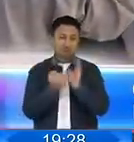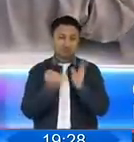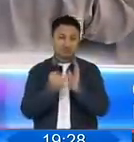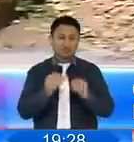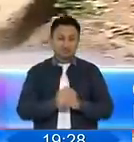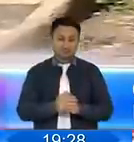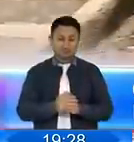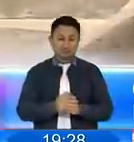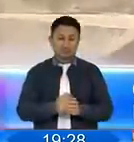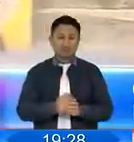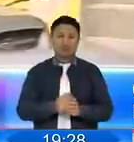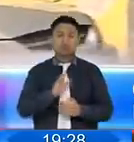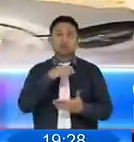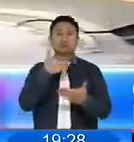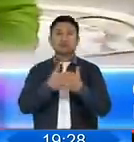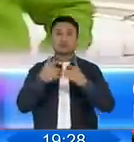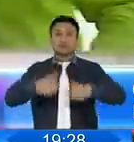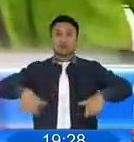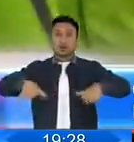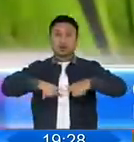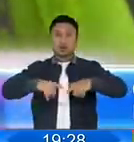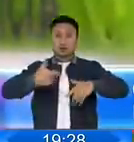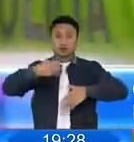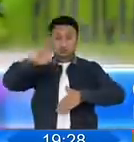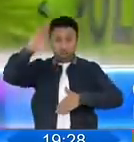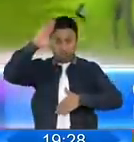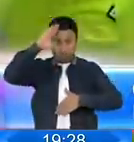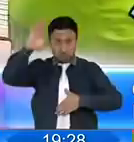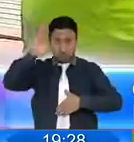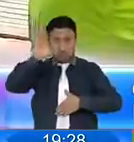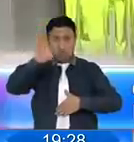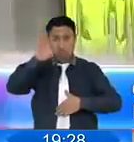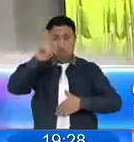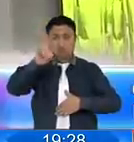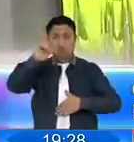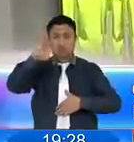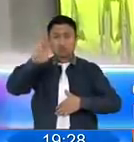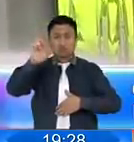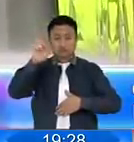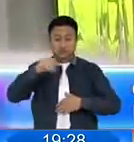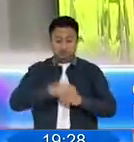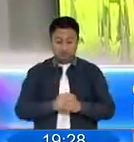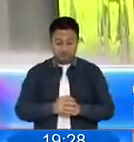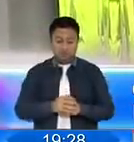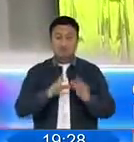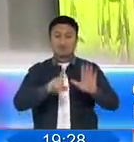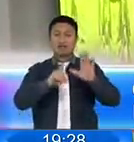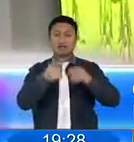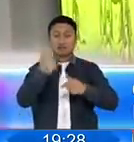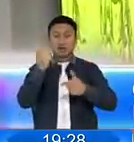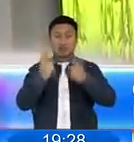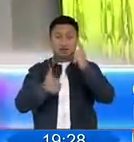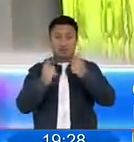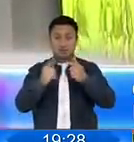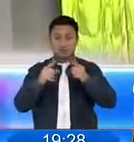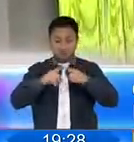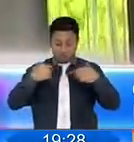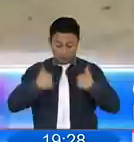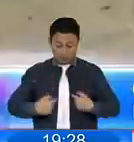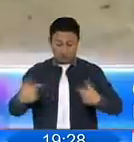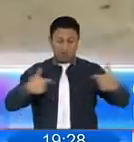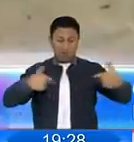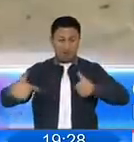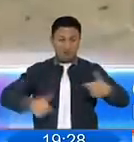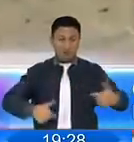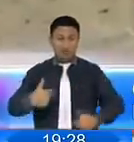en el lugar de los hechos por agentes de la DINASED encontraron al menos 6 impactos de proyectiles en diferentes partes del cuerpo. Y al momento